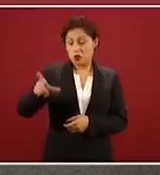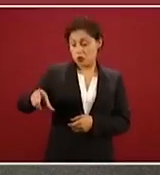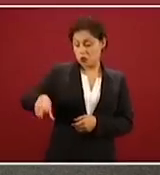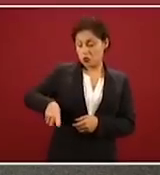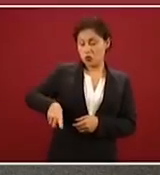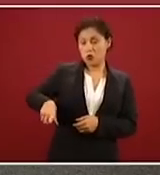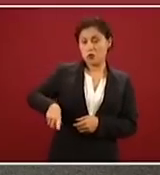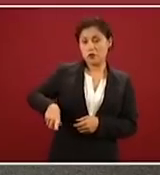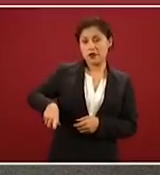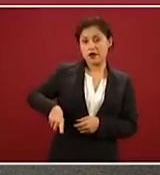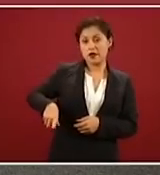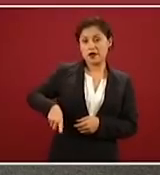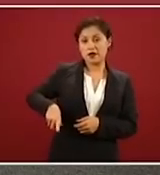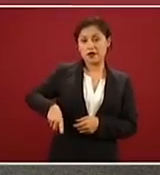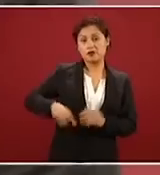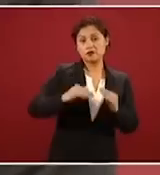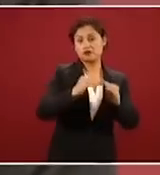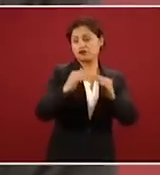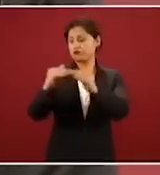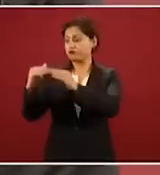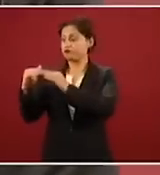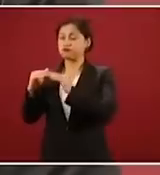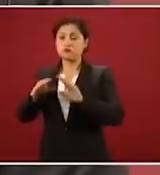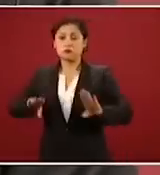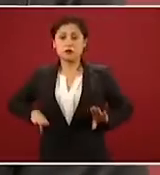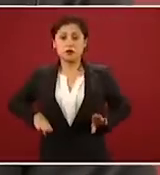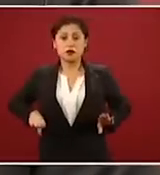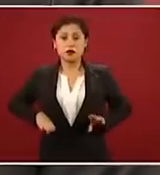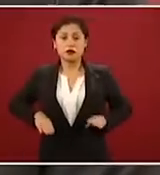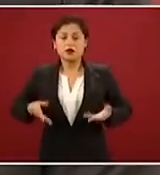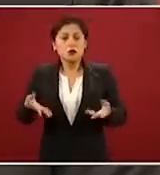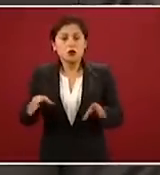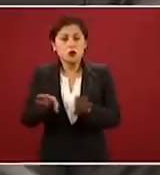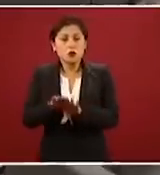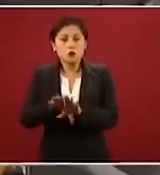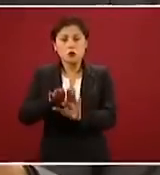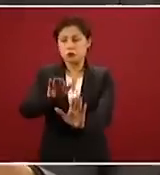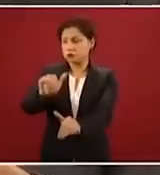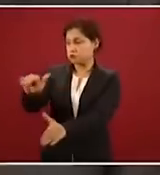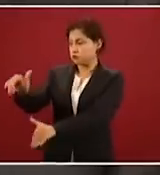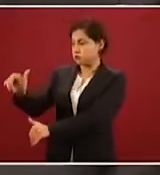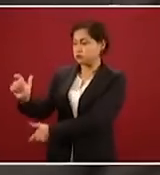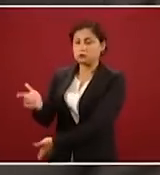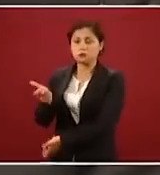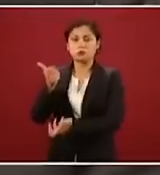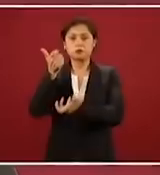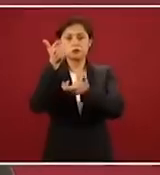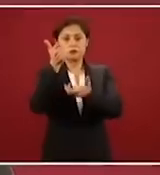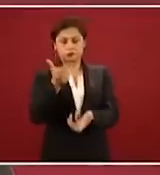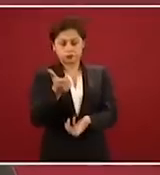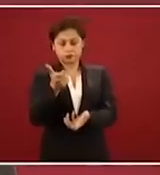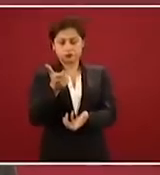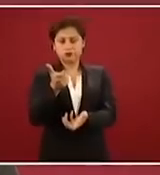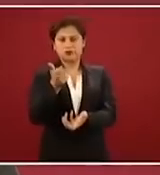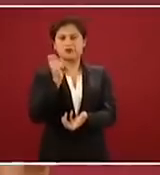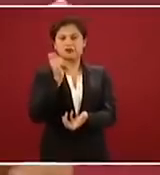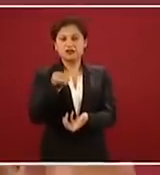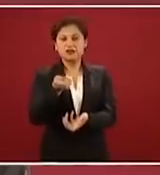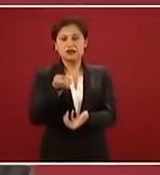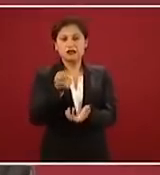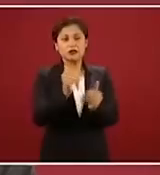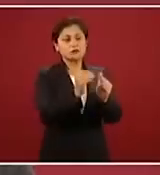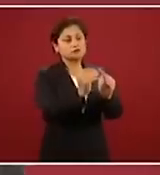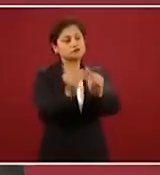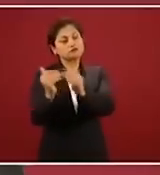democrático, pues utilice ese presupuesto para atender a todos, pero